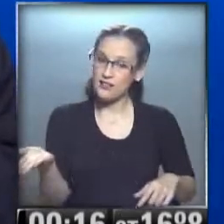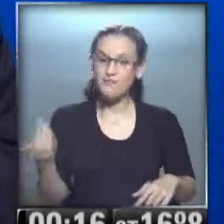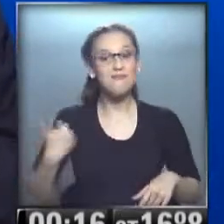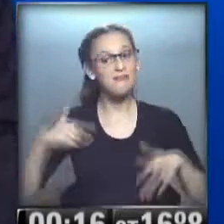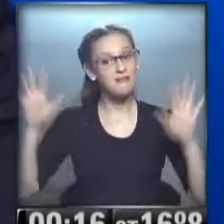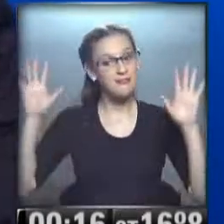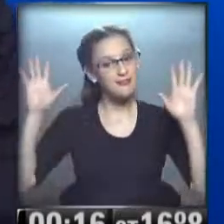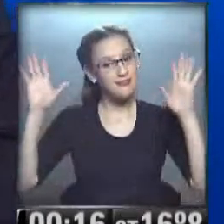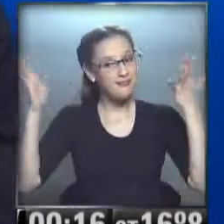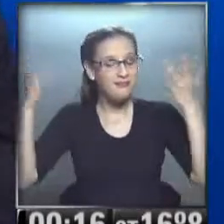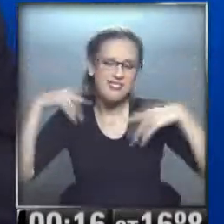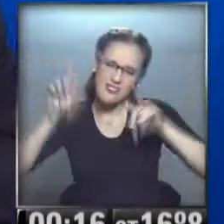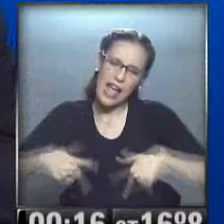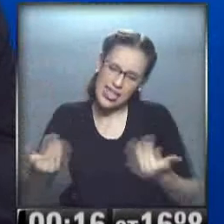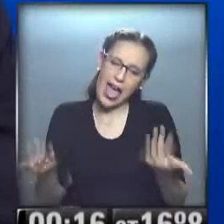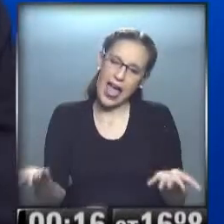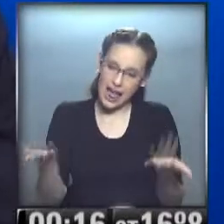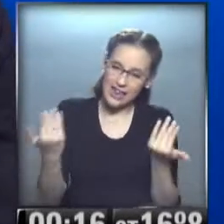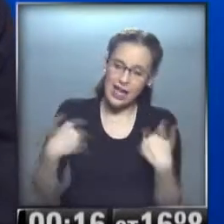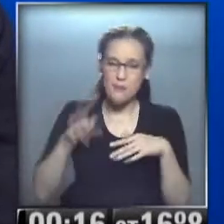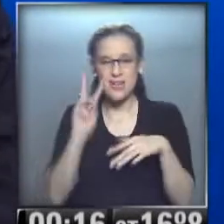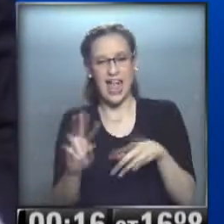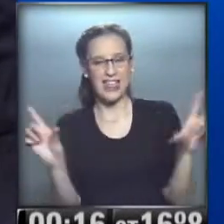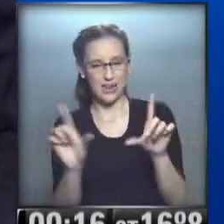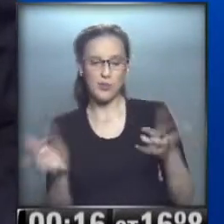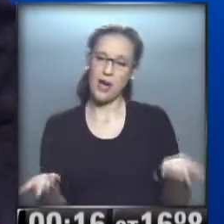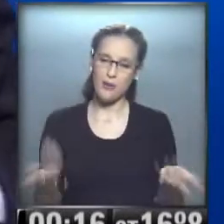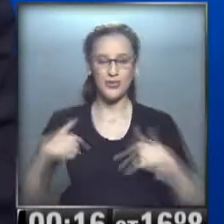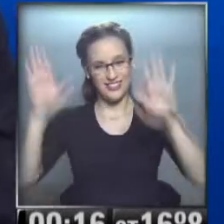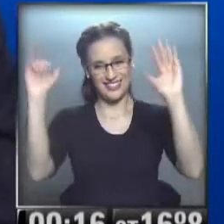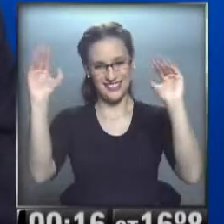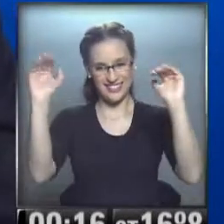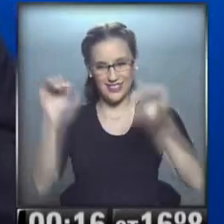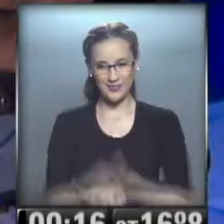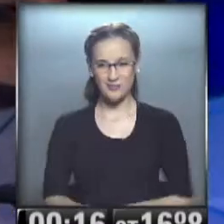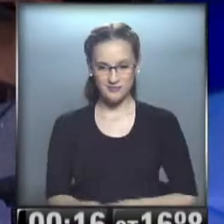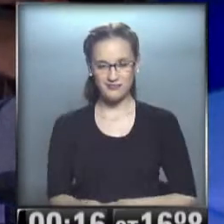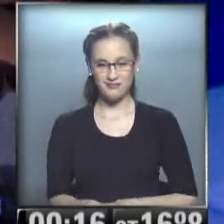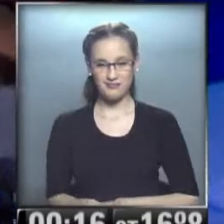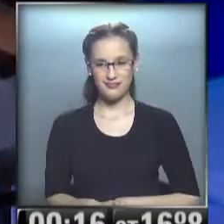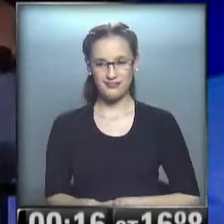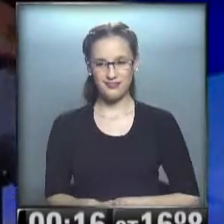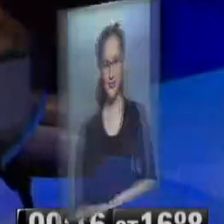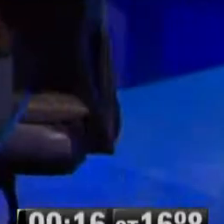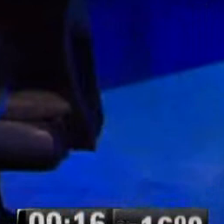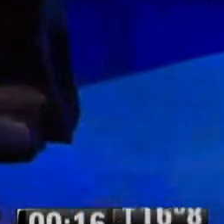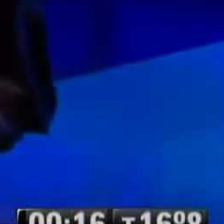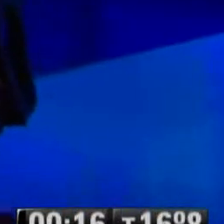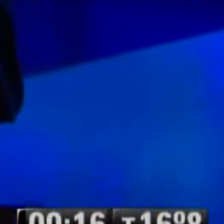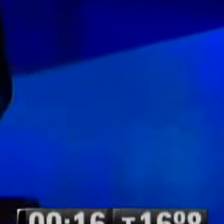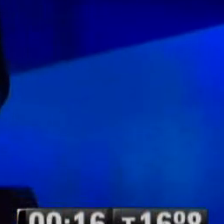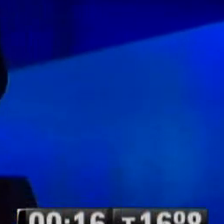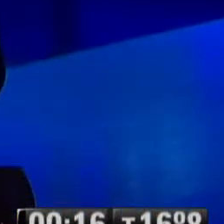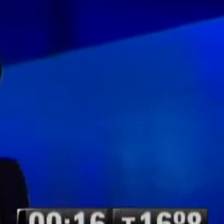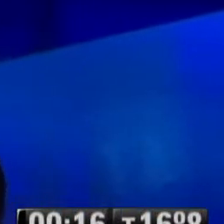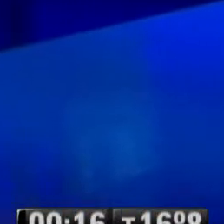pública. Vengan, dense una vueltita por acá ustedes también. Chao.